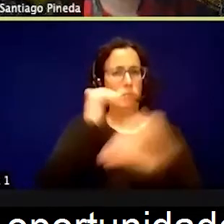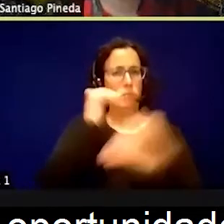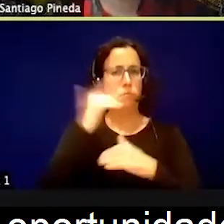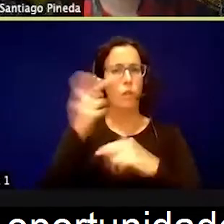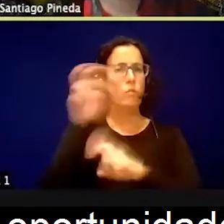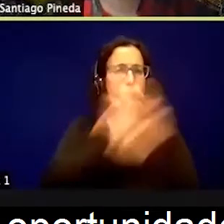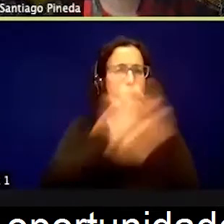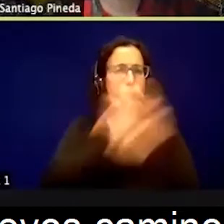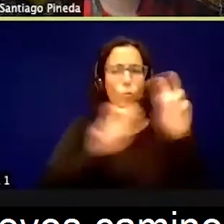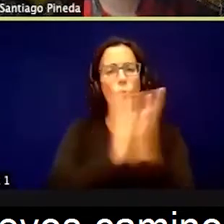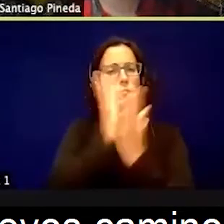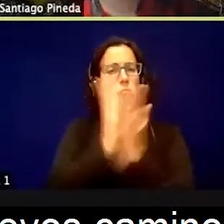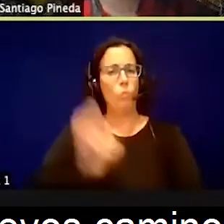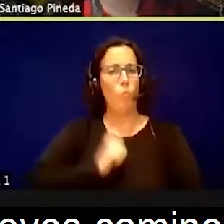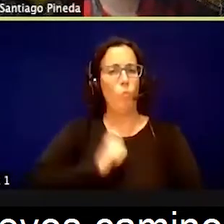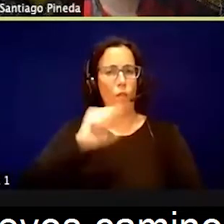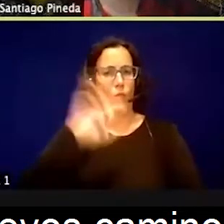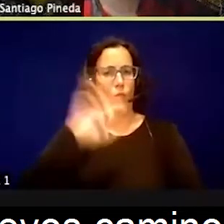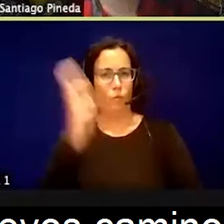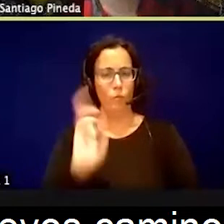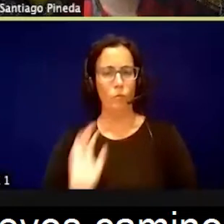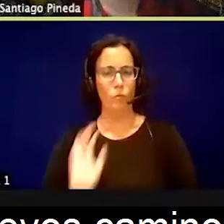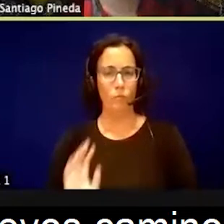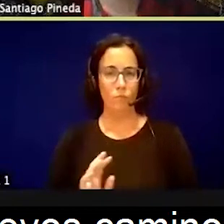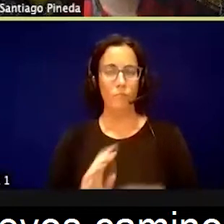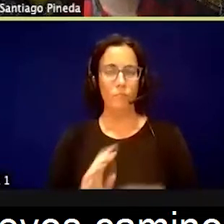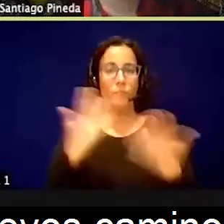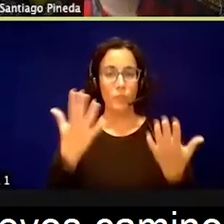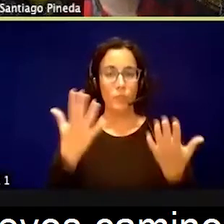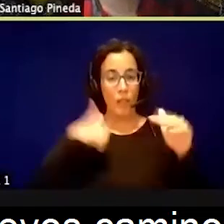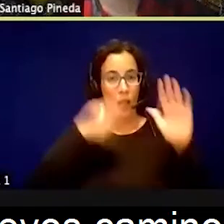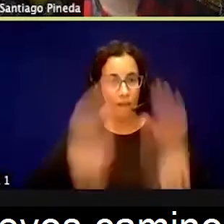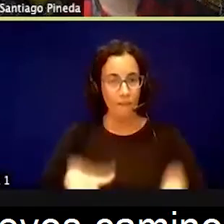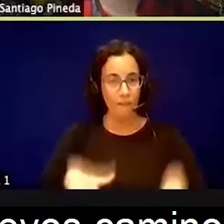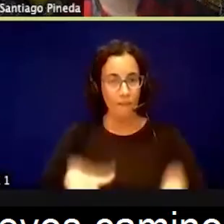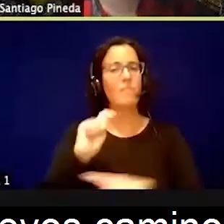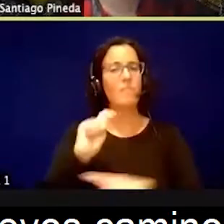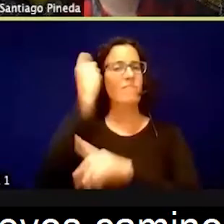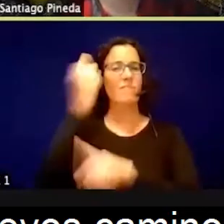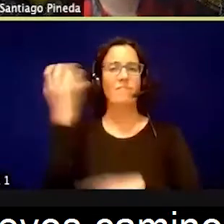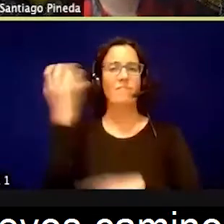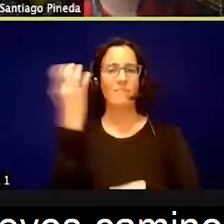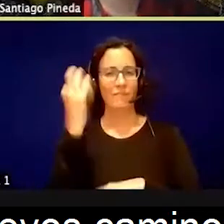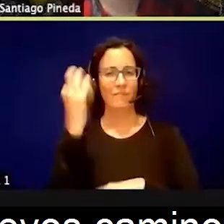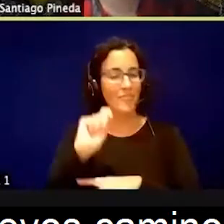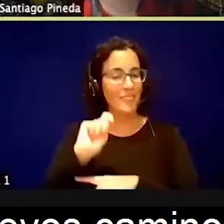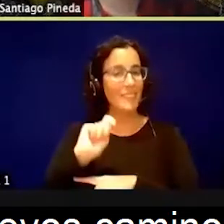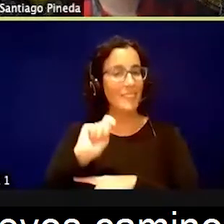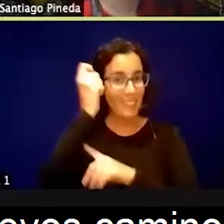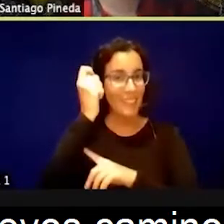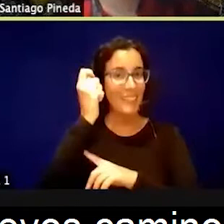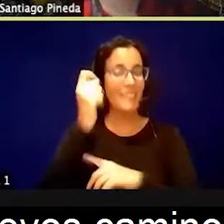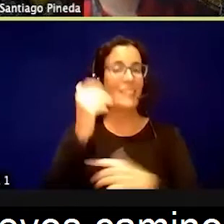oportunidades y lo que pude lograr es gracias al ambiente